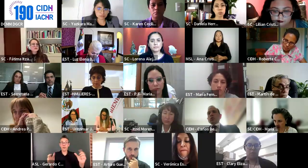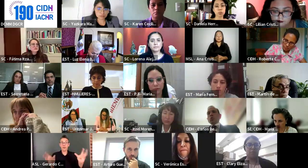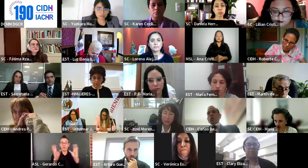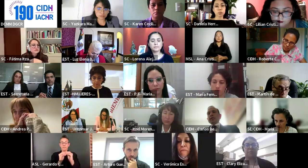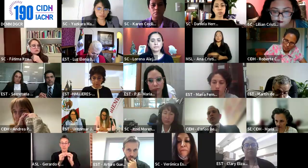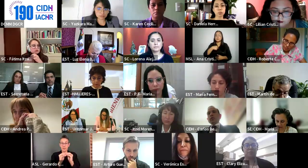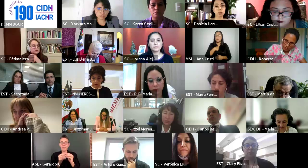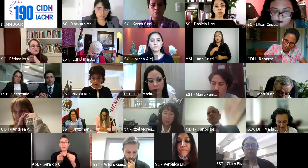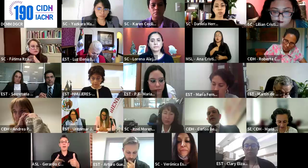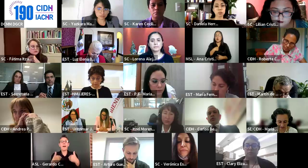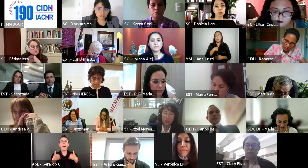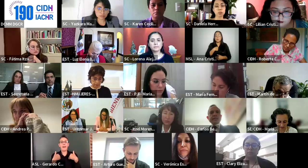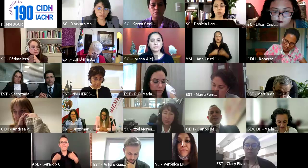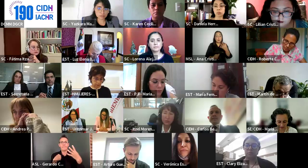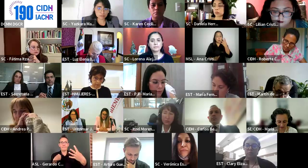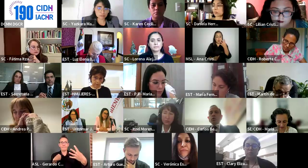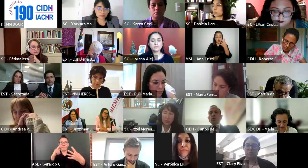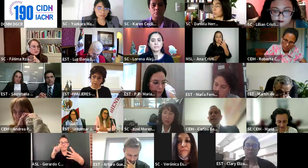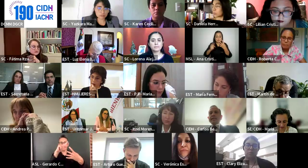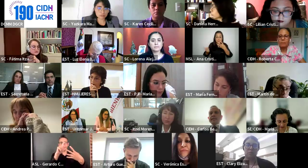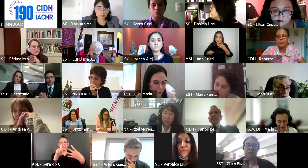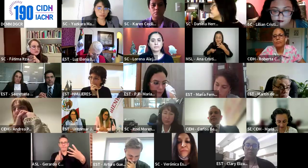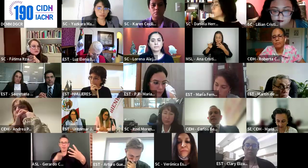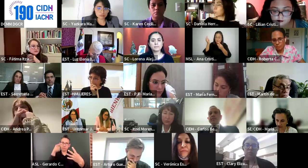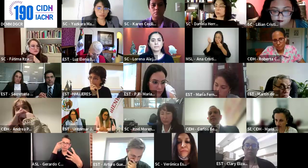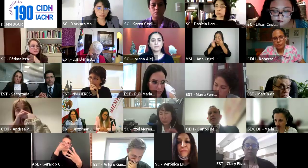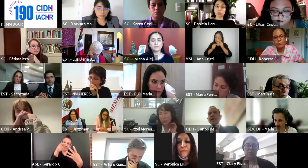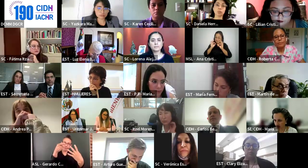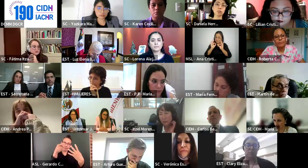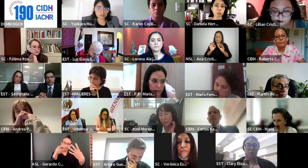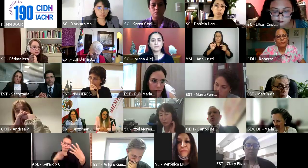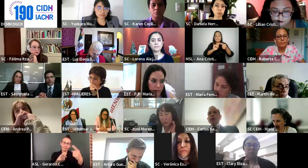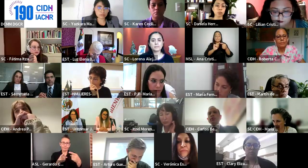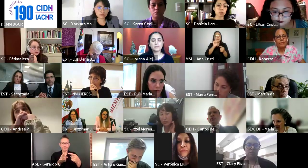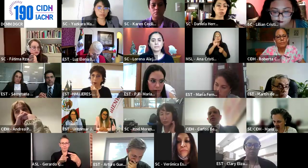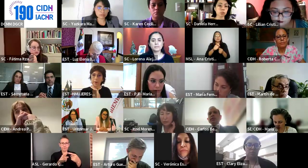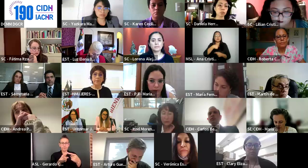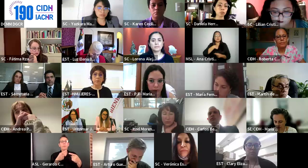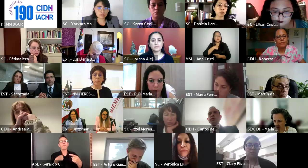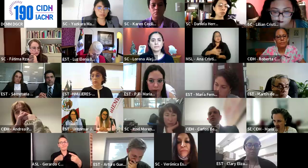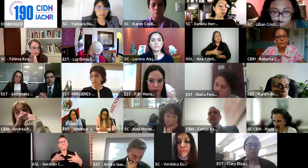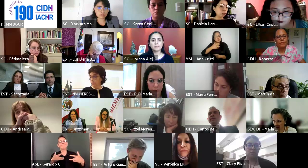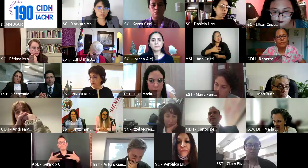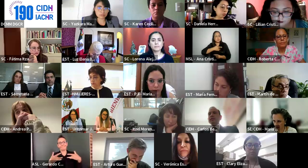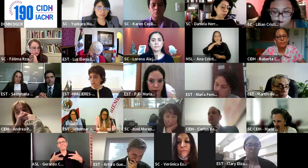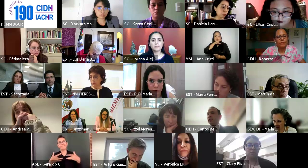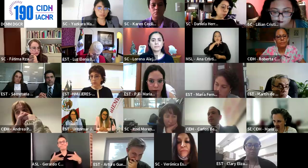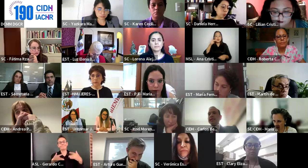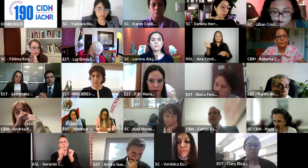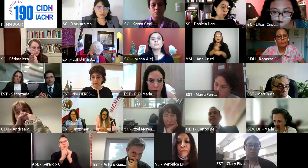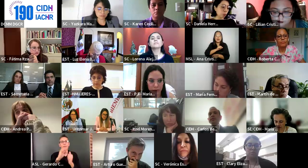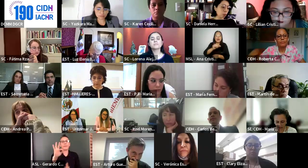Yo tengo cuatro preguntas muy concretas. En primer lugar, me preocupa mucho el asunto de los femicidios